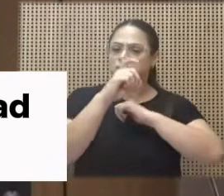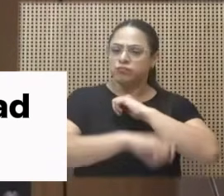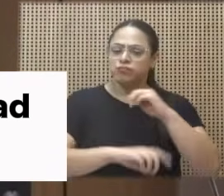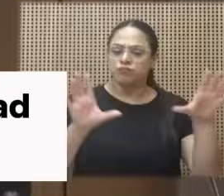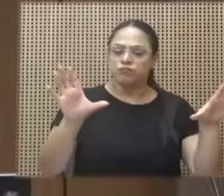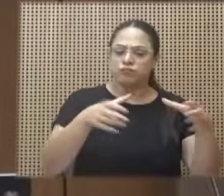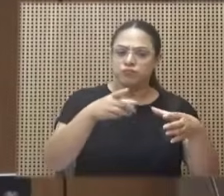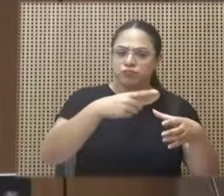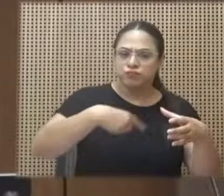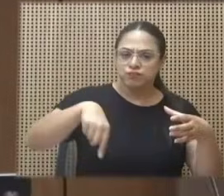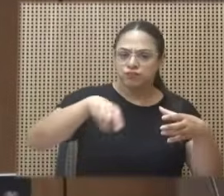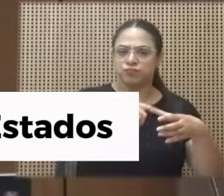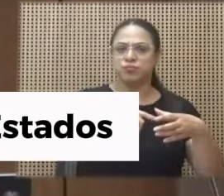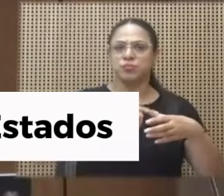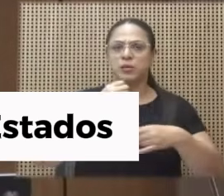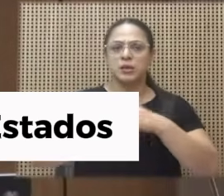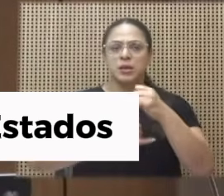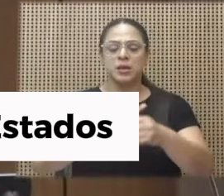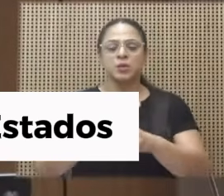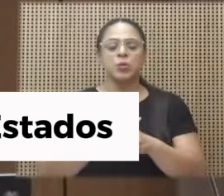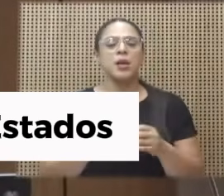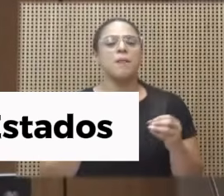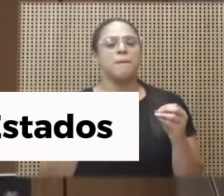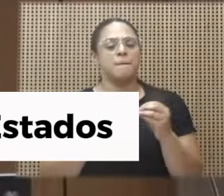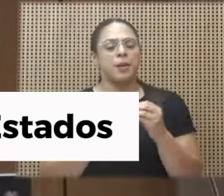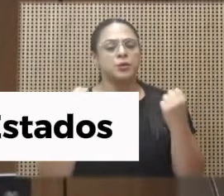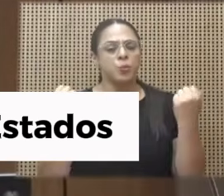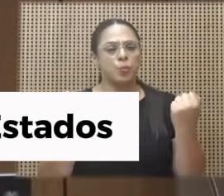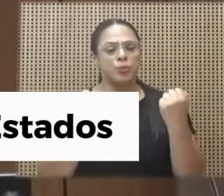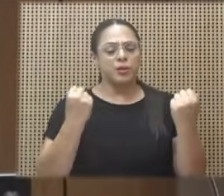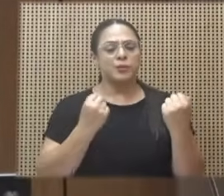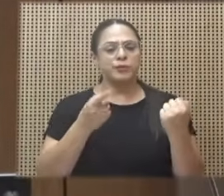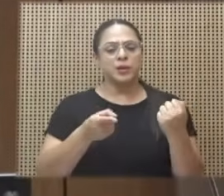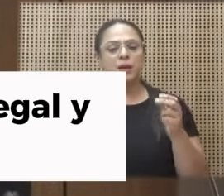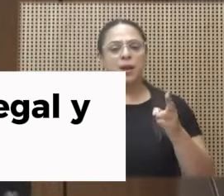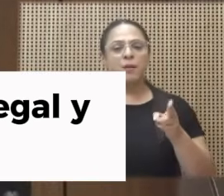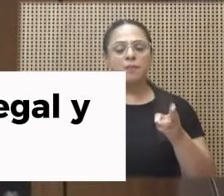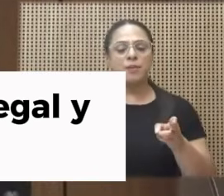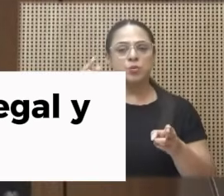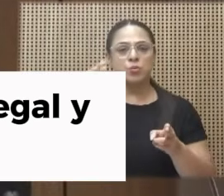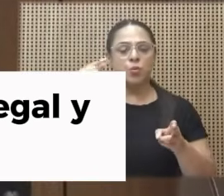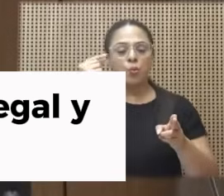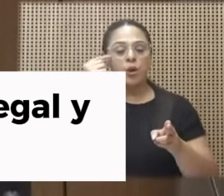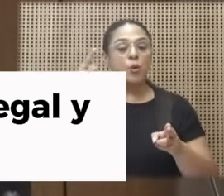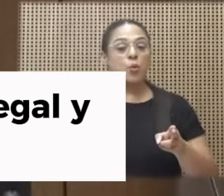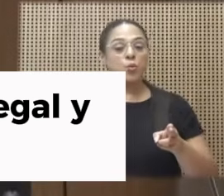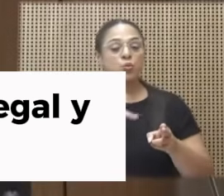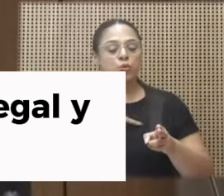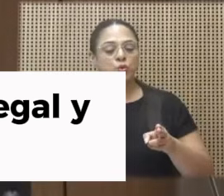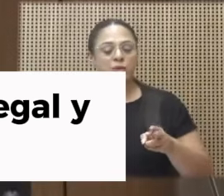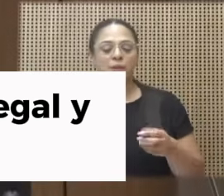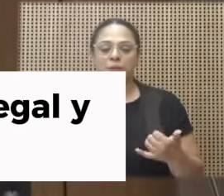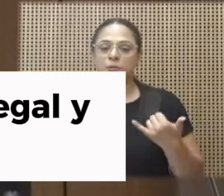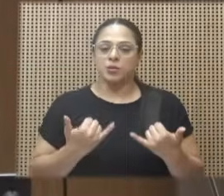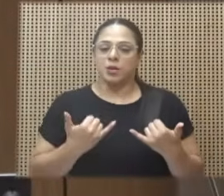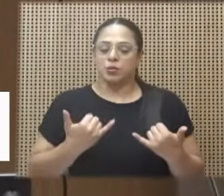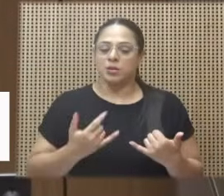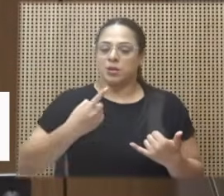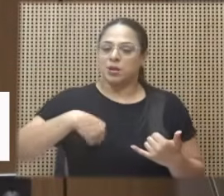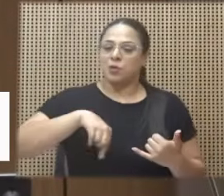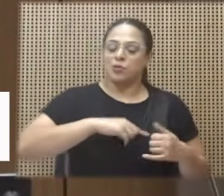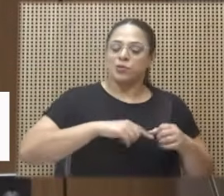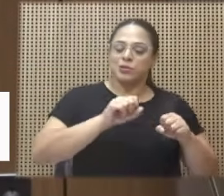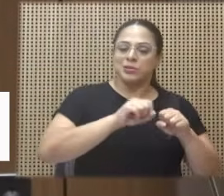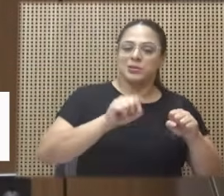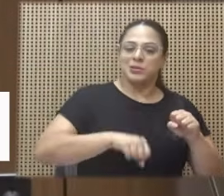criminalidad transnacional, que es más poderosa que los propios estados, debemos actualizar nuestro sistema legal y judicial,